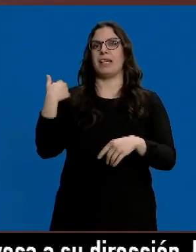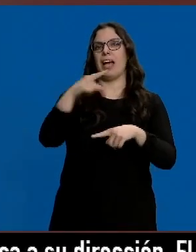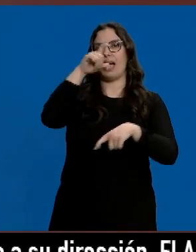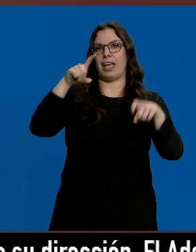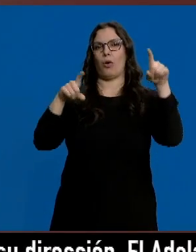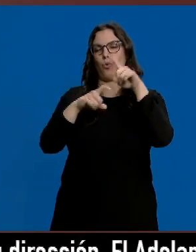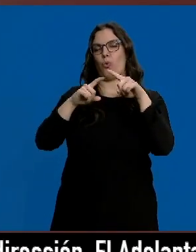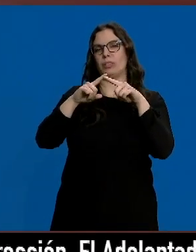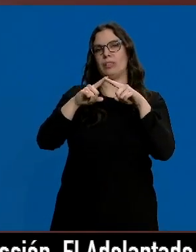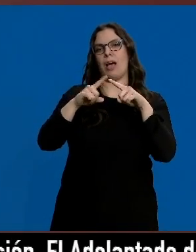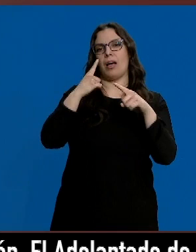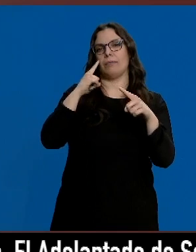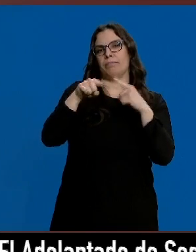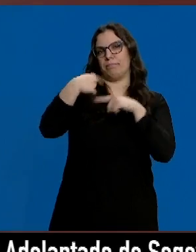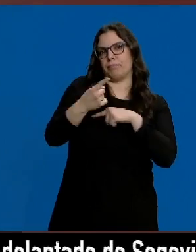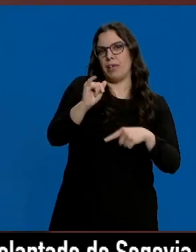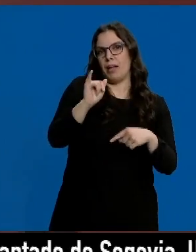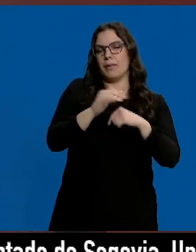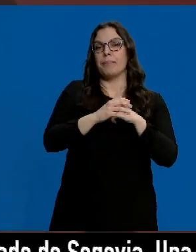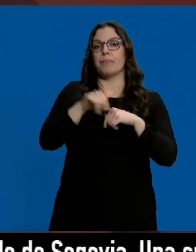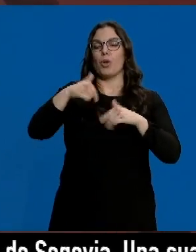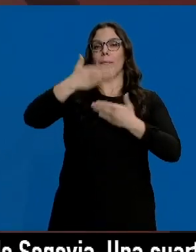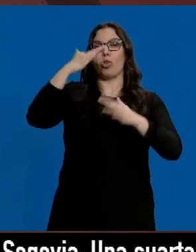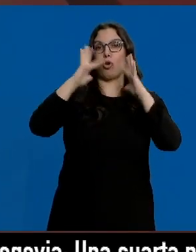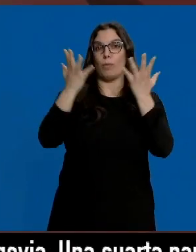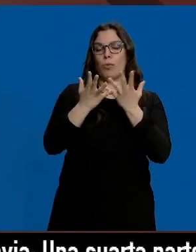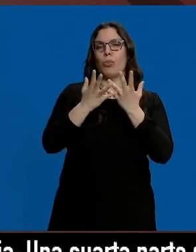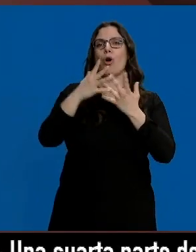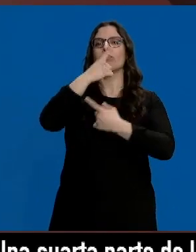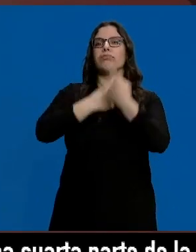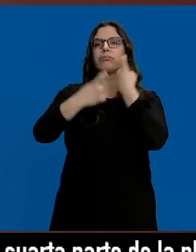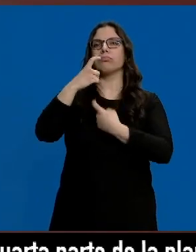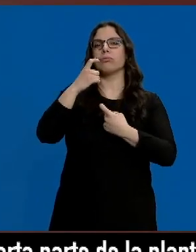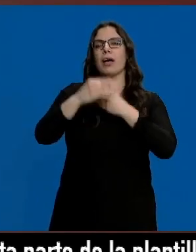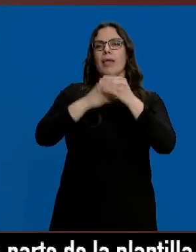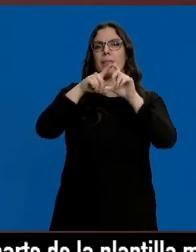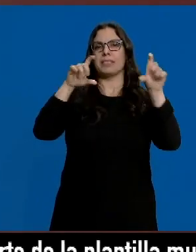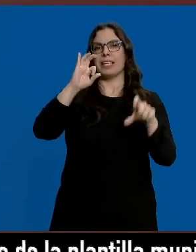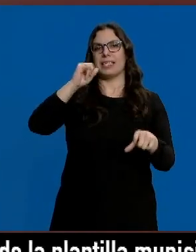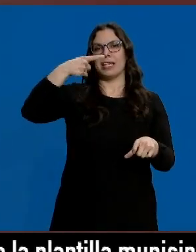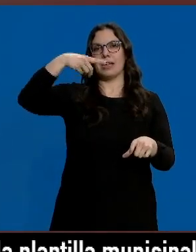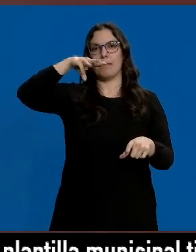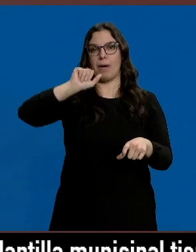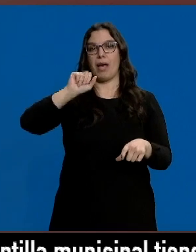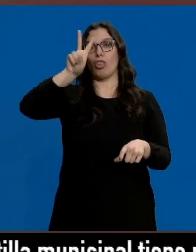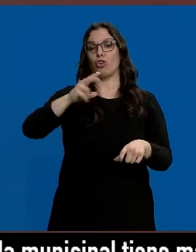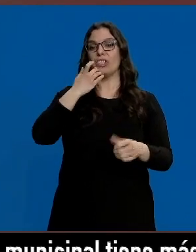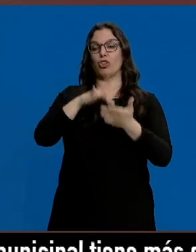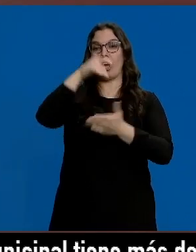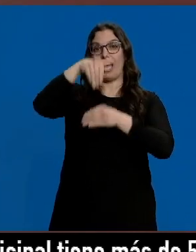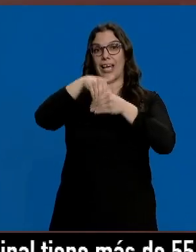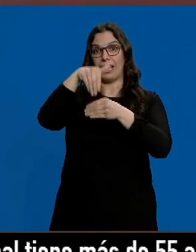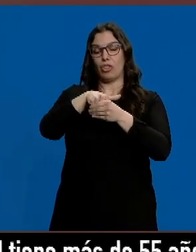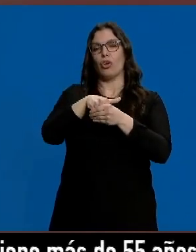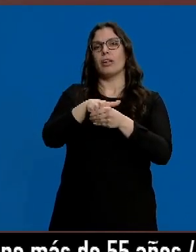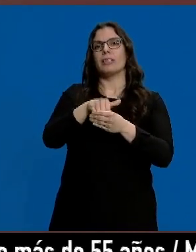El Mundo publica hoy un sondeo de Sigma 2 donde los populares se situarían casi 4 puntos por detrás del PSOE. Perderían